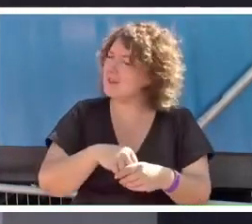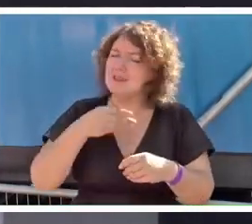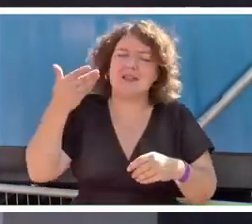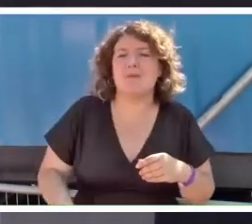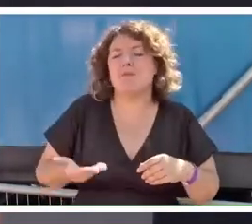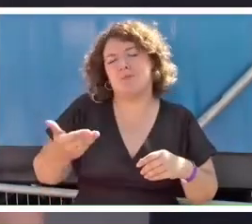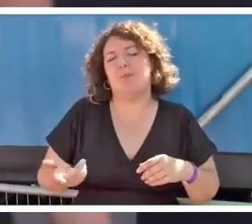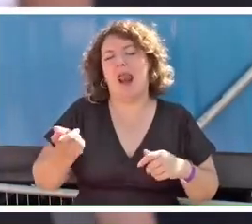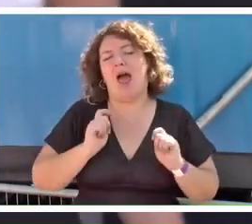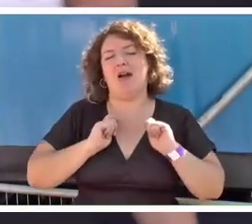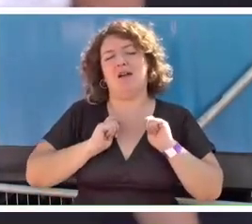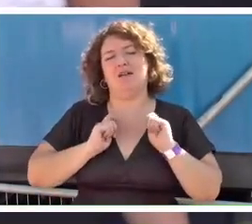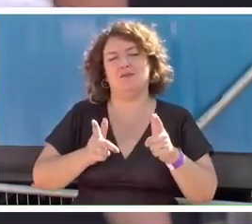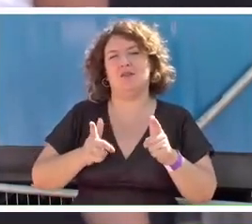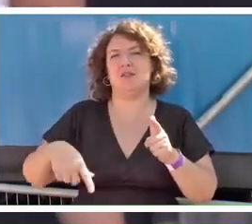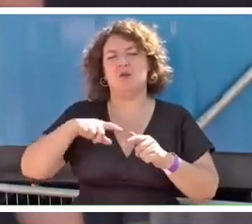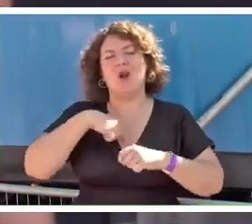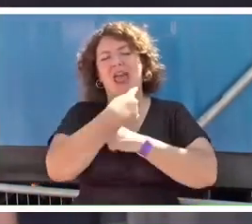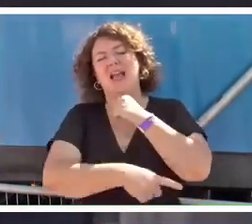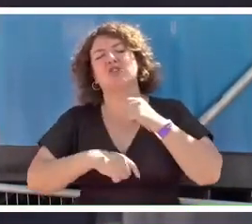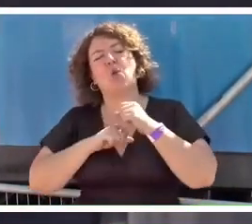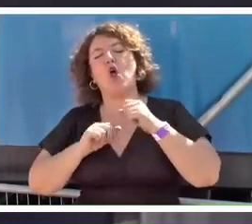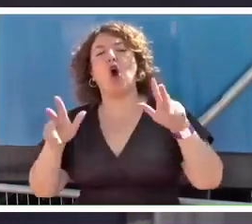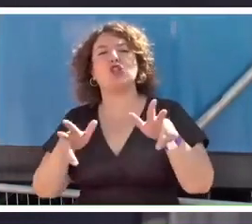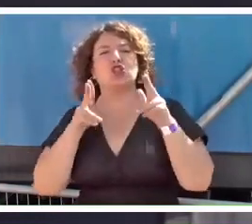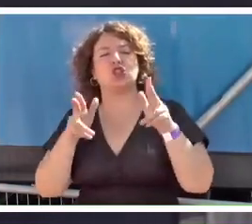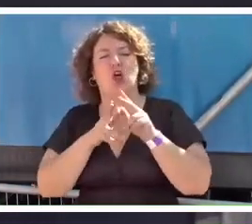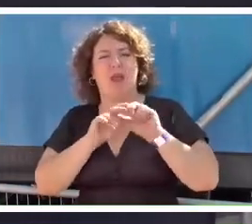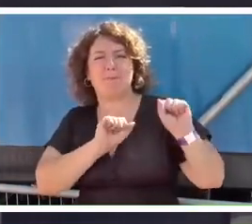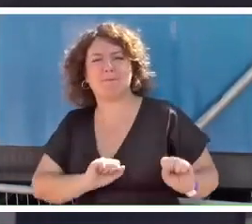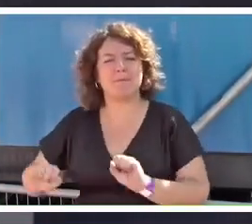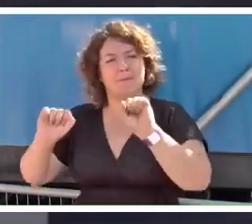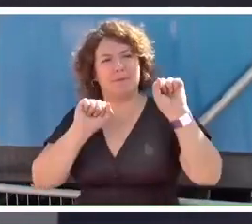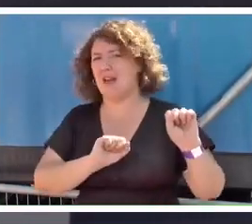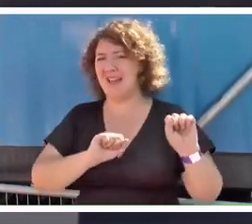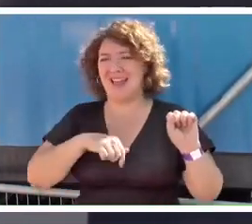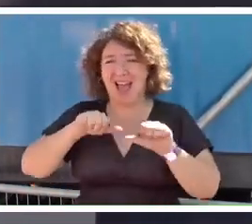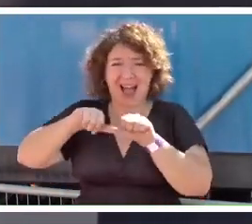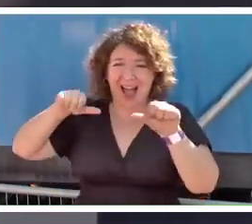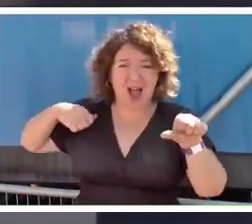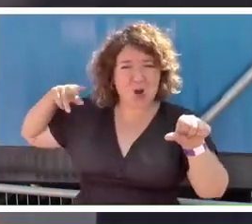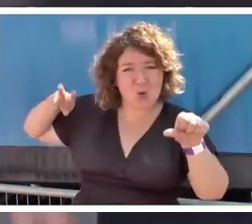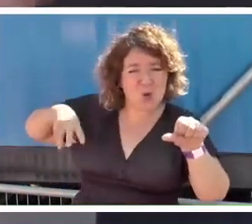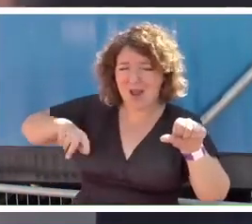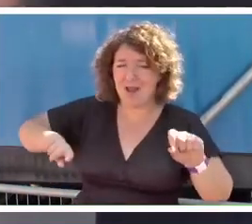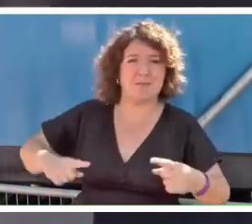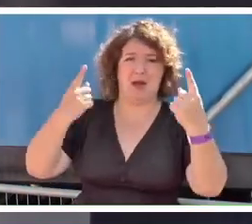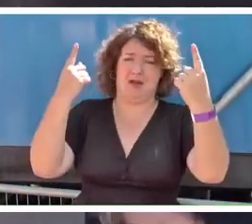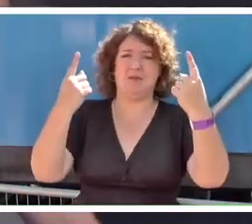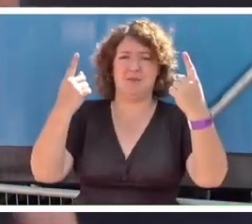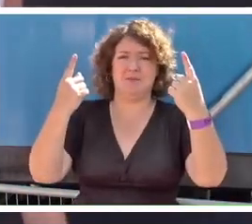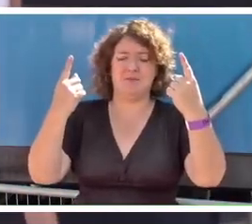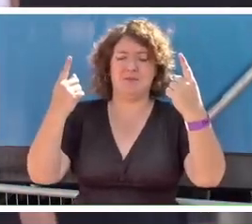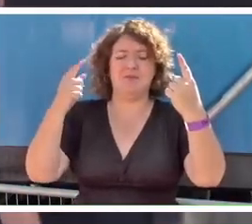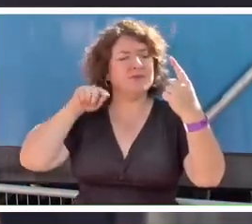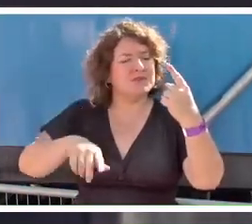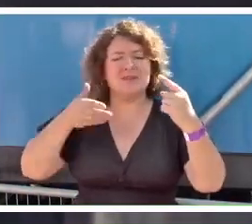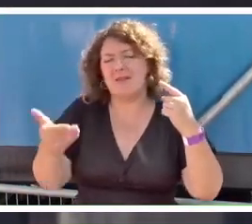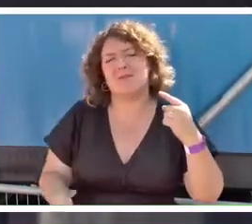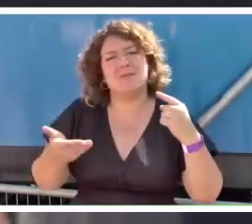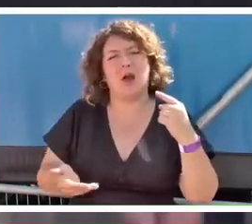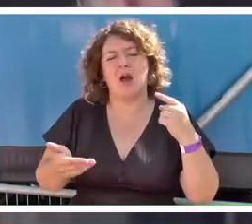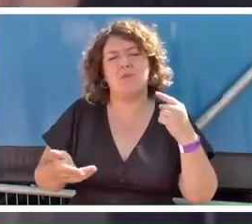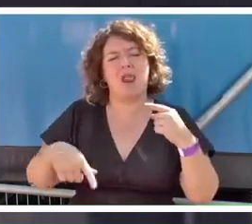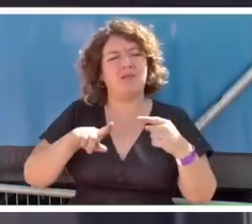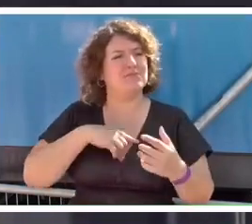para desplegar el mayor escudo social que nunca jamás habíamos conocido. Ha sido clave para